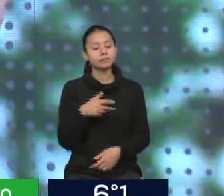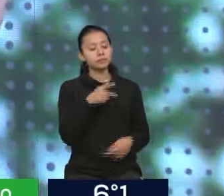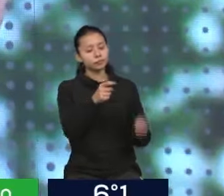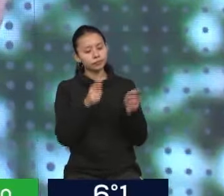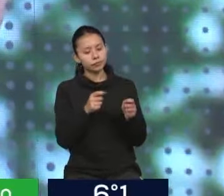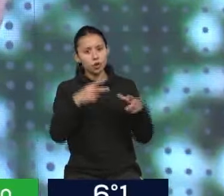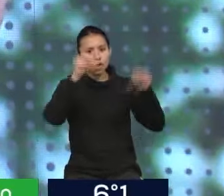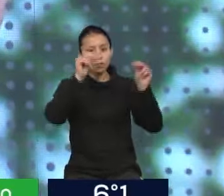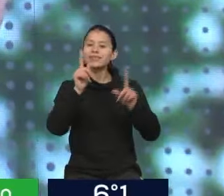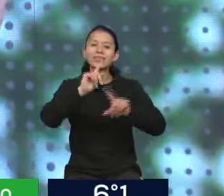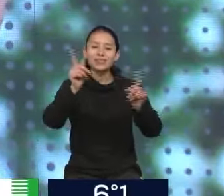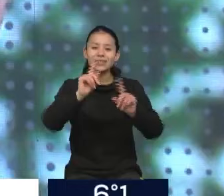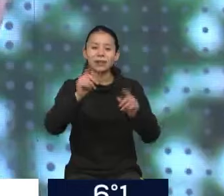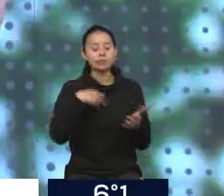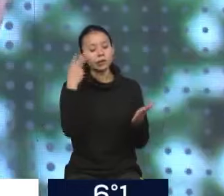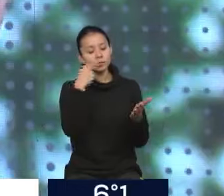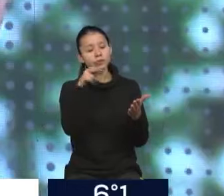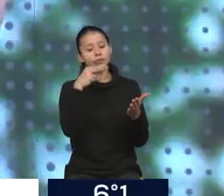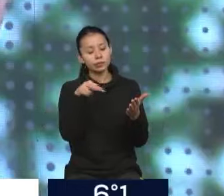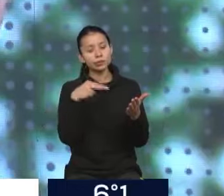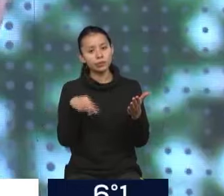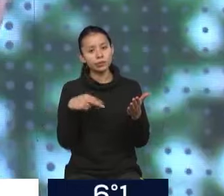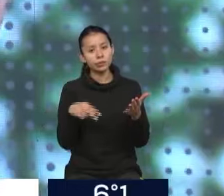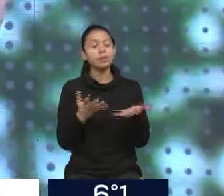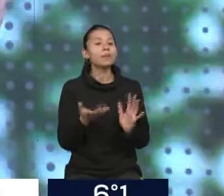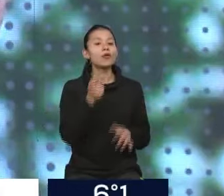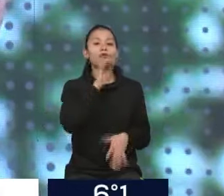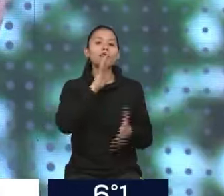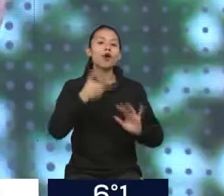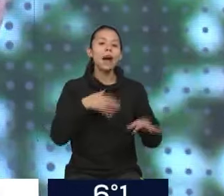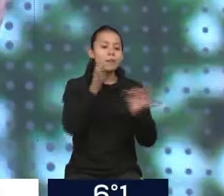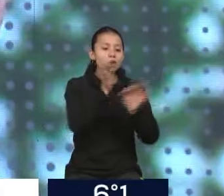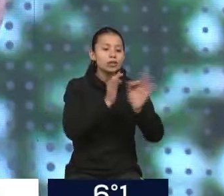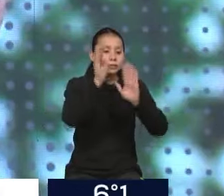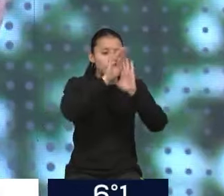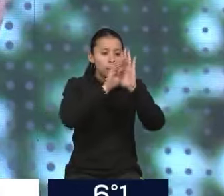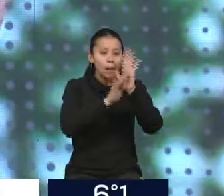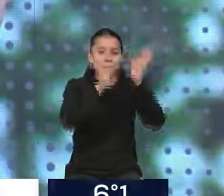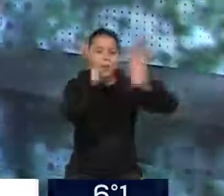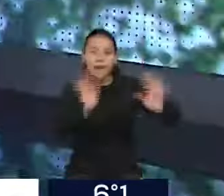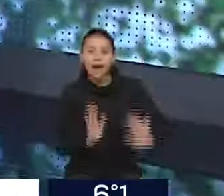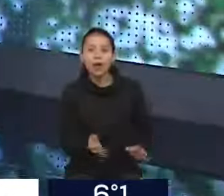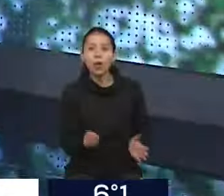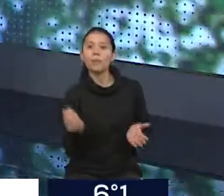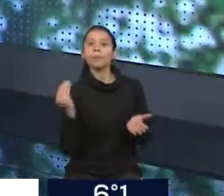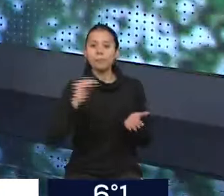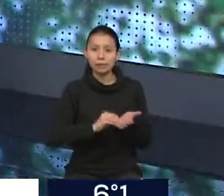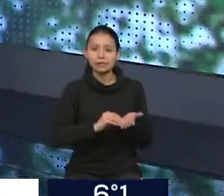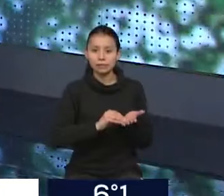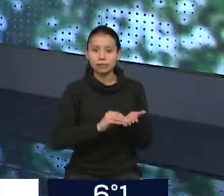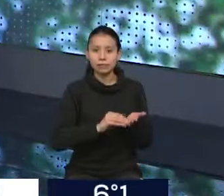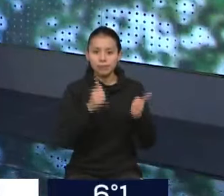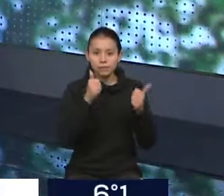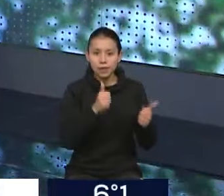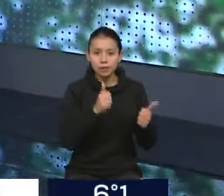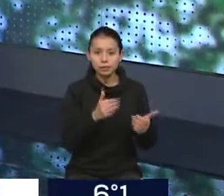algo un poquito más elaborado con la participación del sector privado que lo sustente y sustente todo el desarrollo